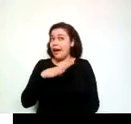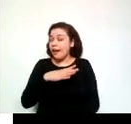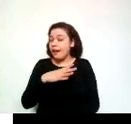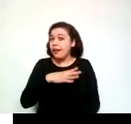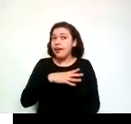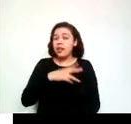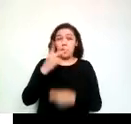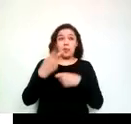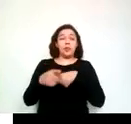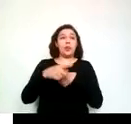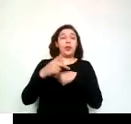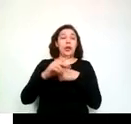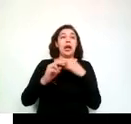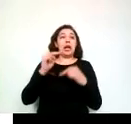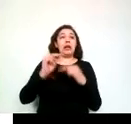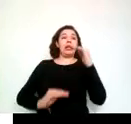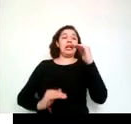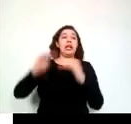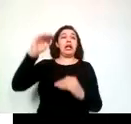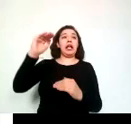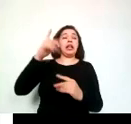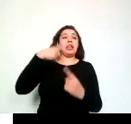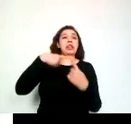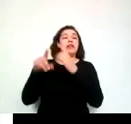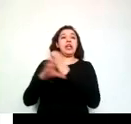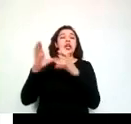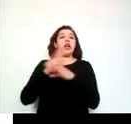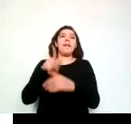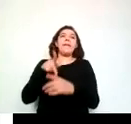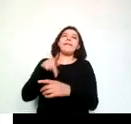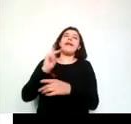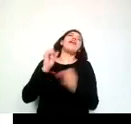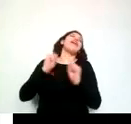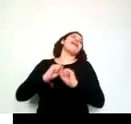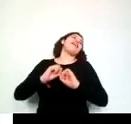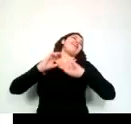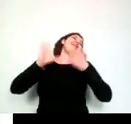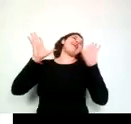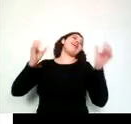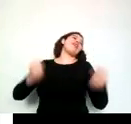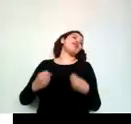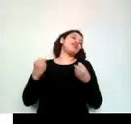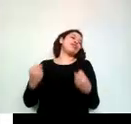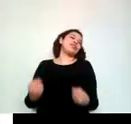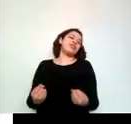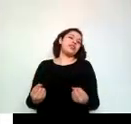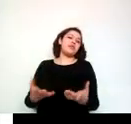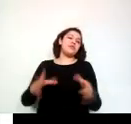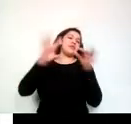riesgo muy alto en diferentes aspectos, pero seguramente es porque, y